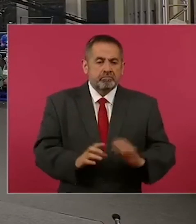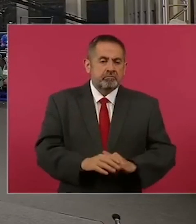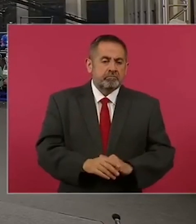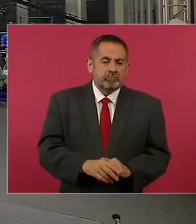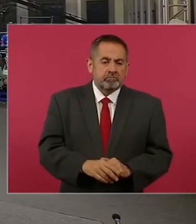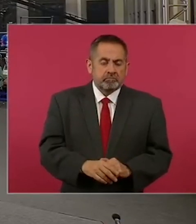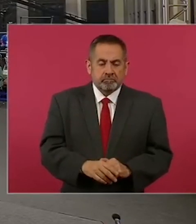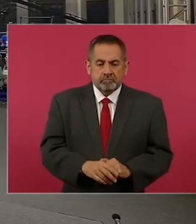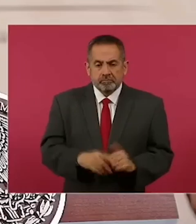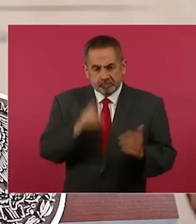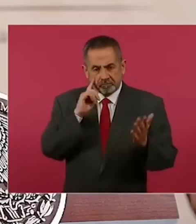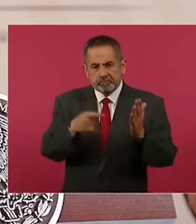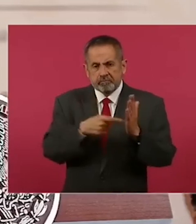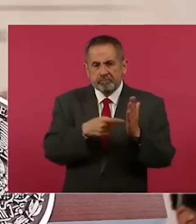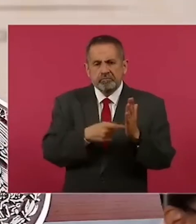Sí,